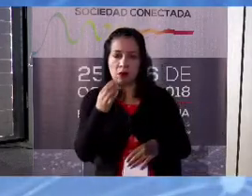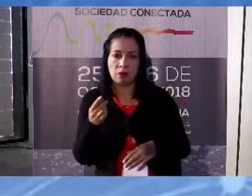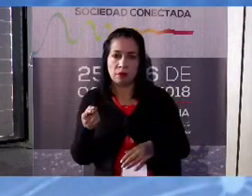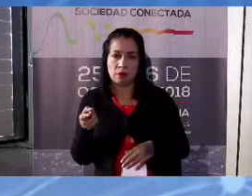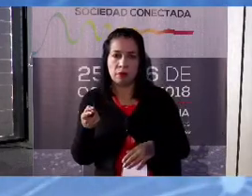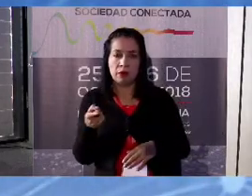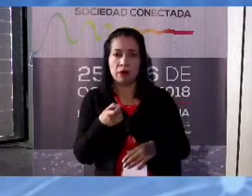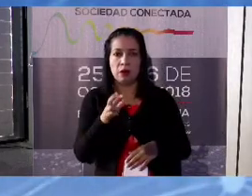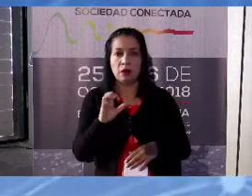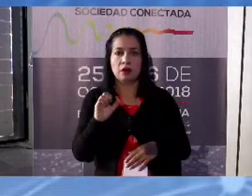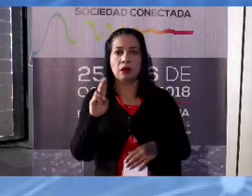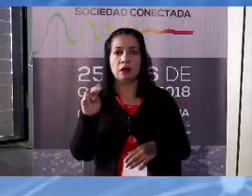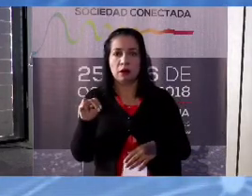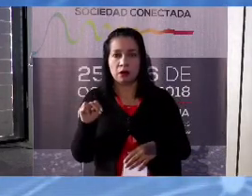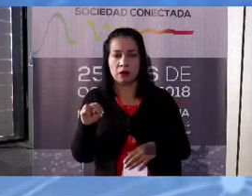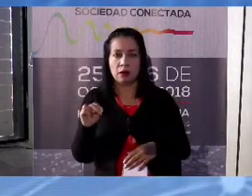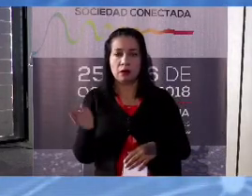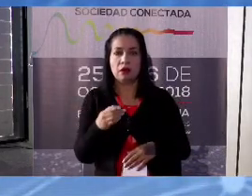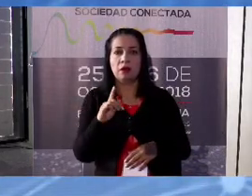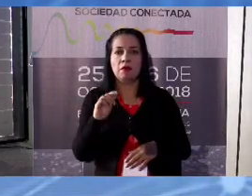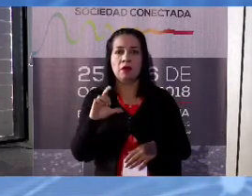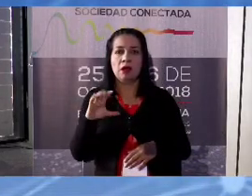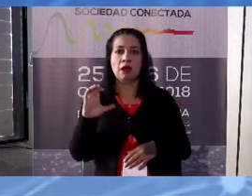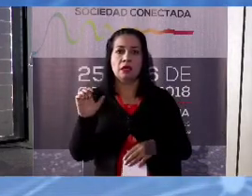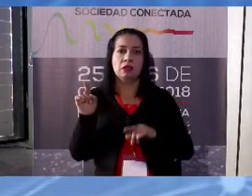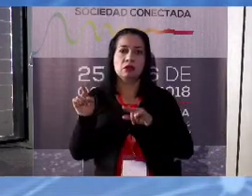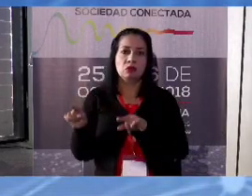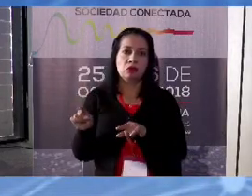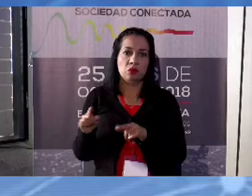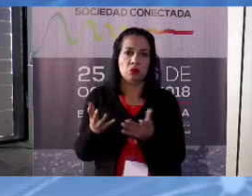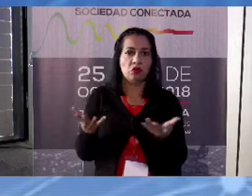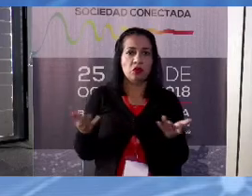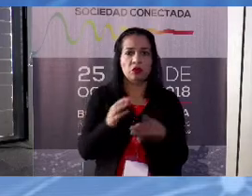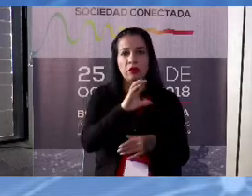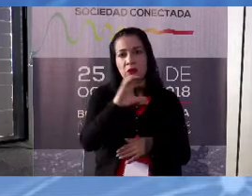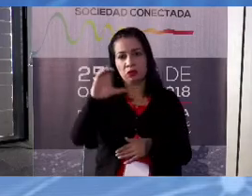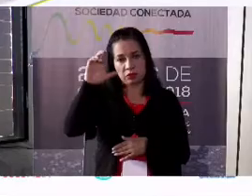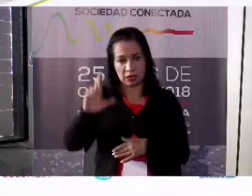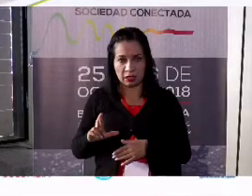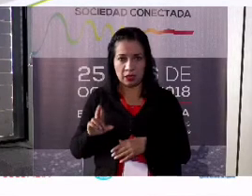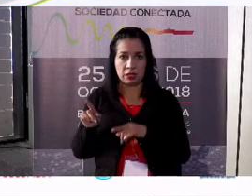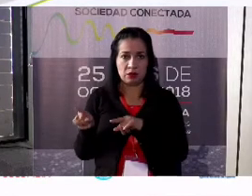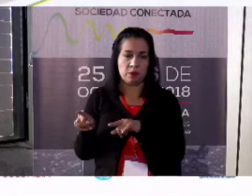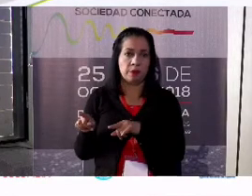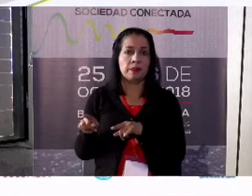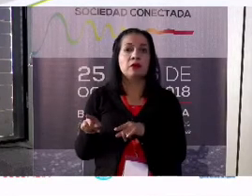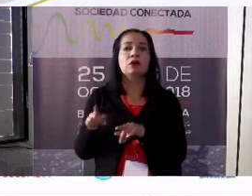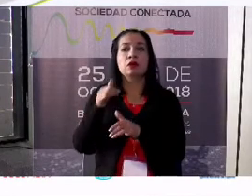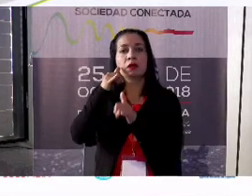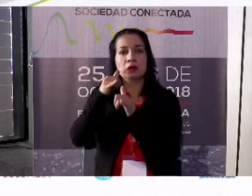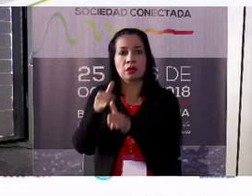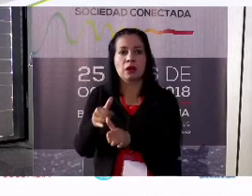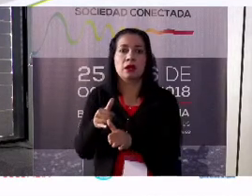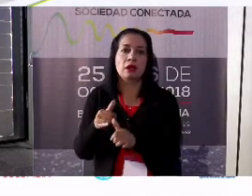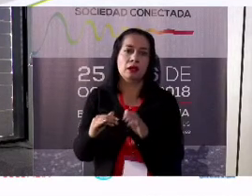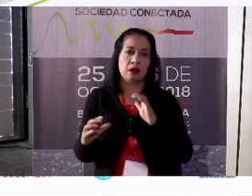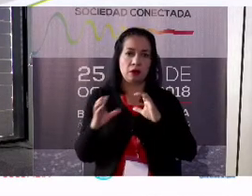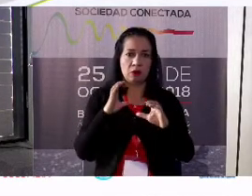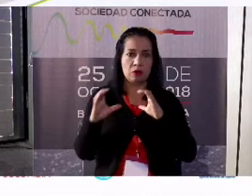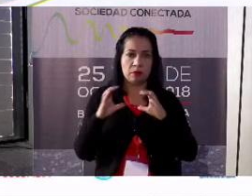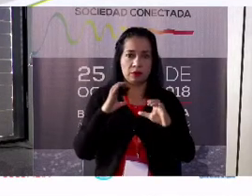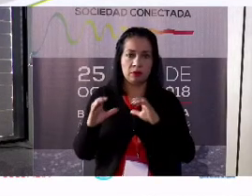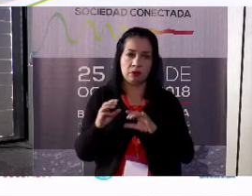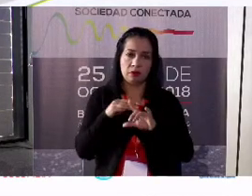telecomunicaciones de Costa Rica nos acompaña en este panel el señor falas es ingeniero de telecomunicaciones con